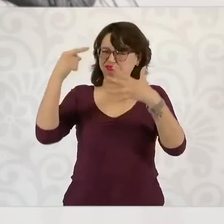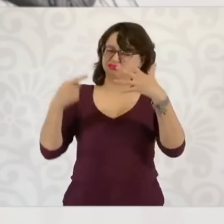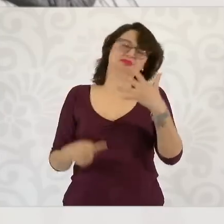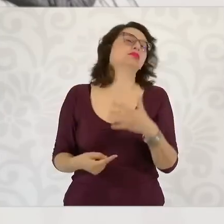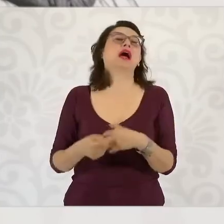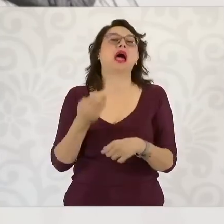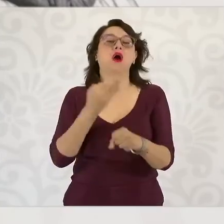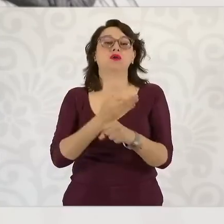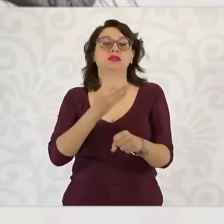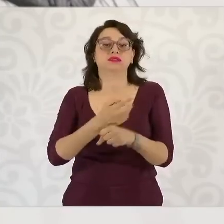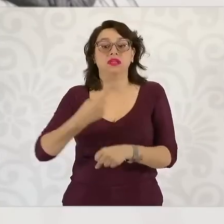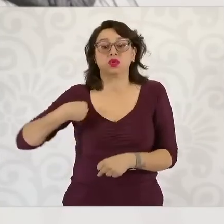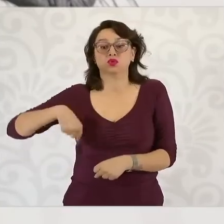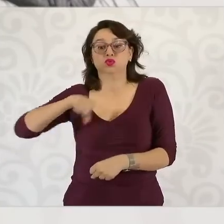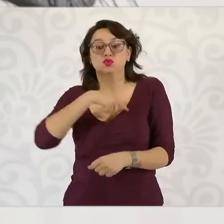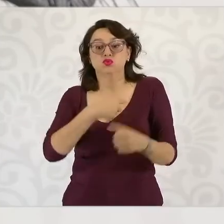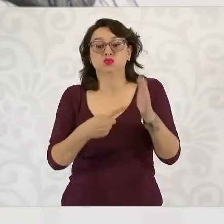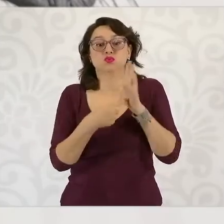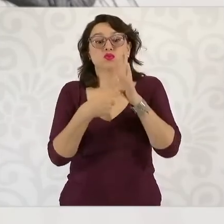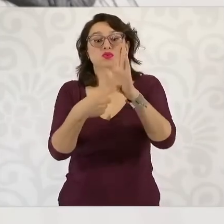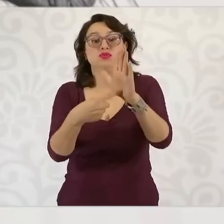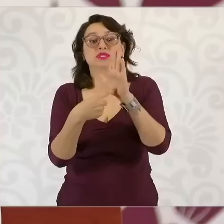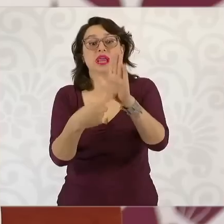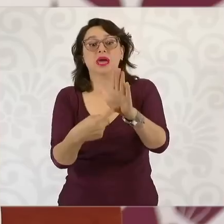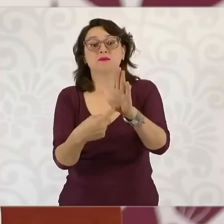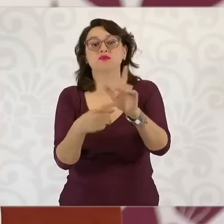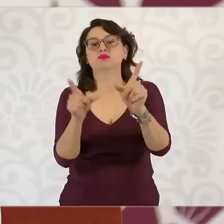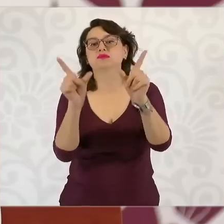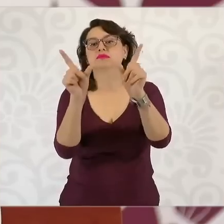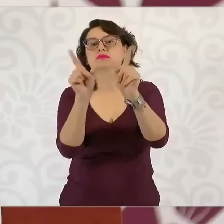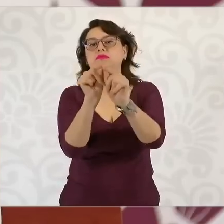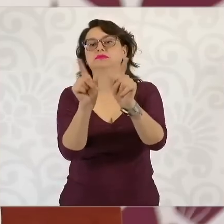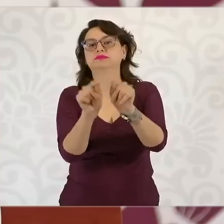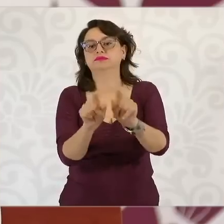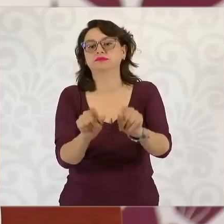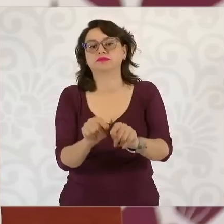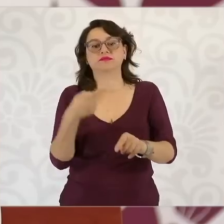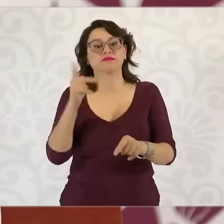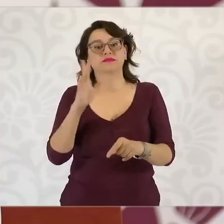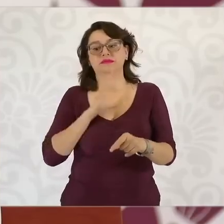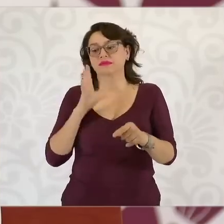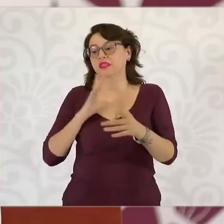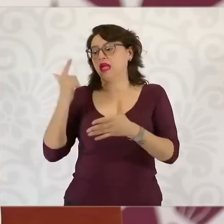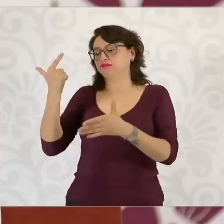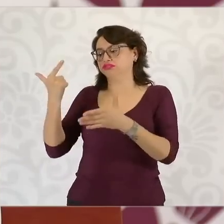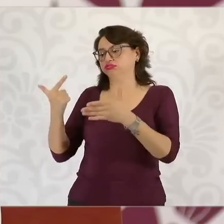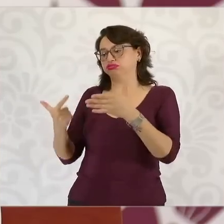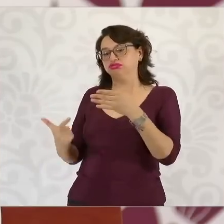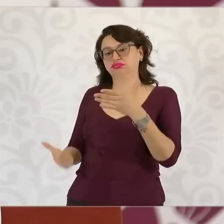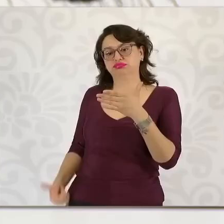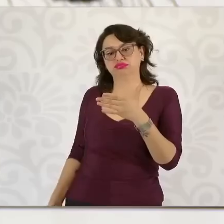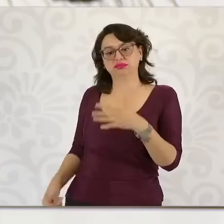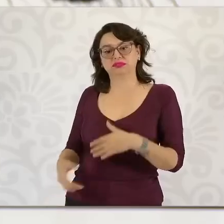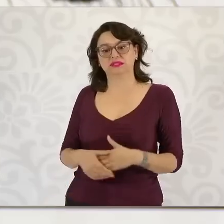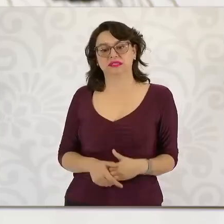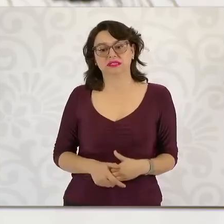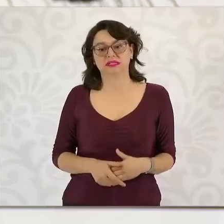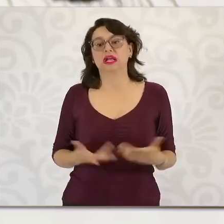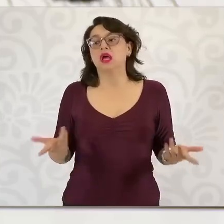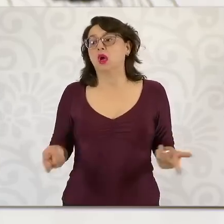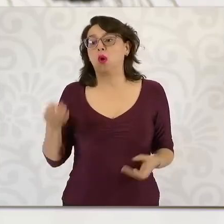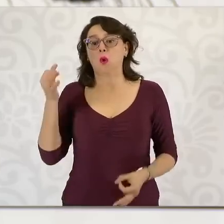los más significativos, de jueces que liberan delincuentes, ya olvídense delincuentes de cuello